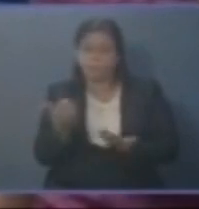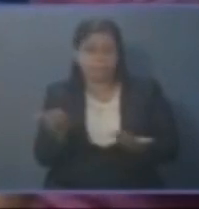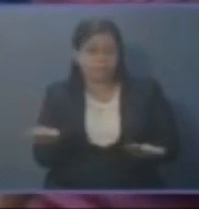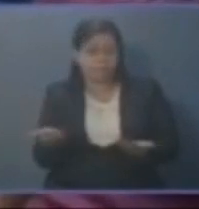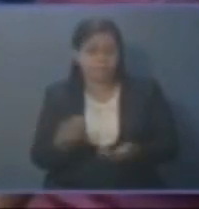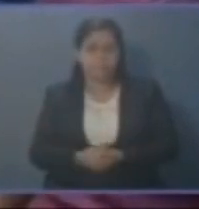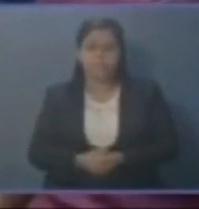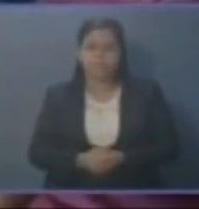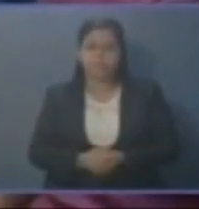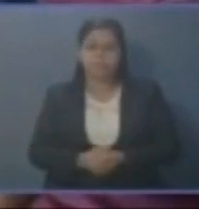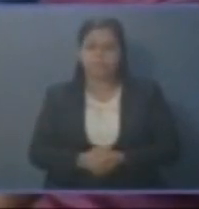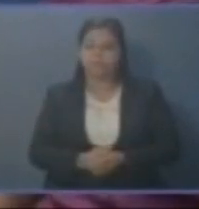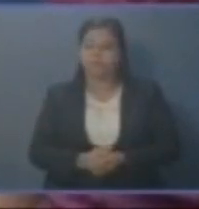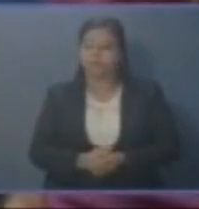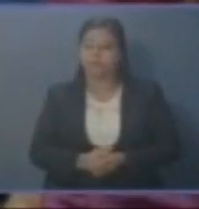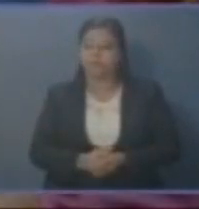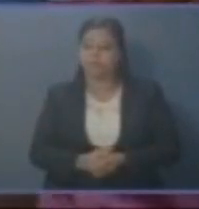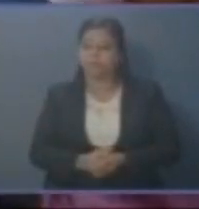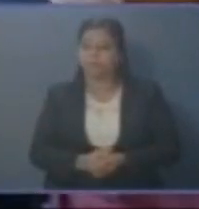nosotros